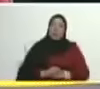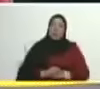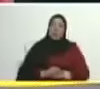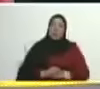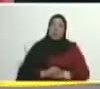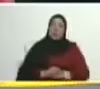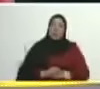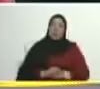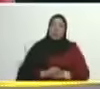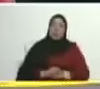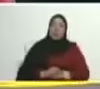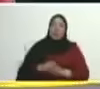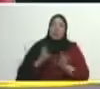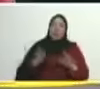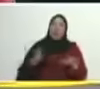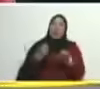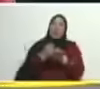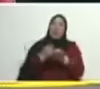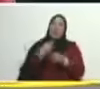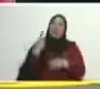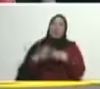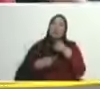La ocupación